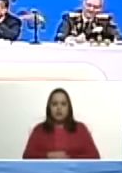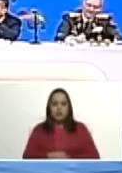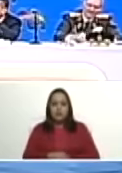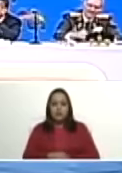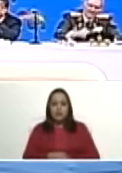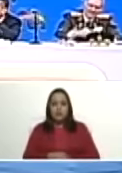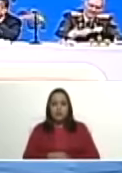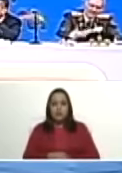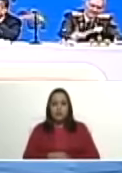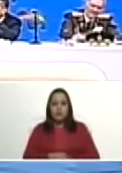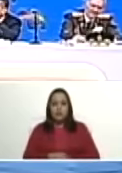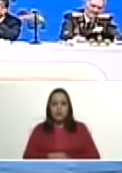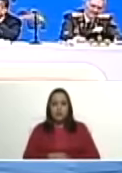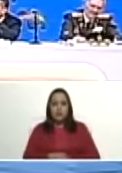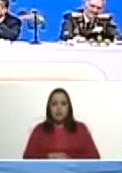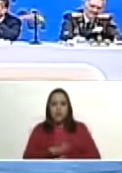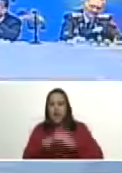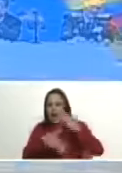y es en